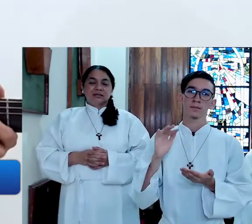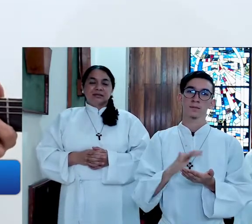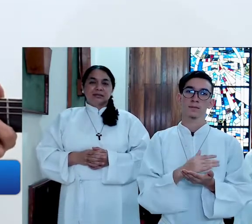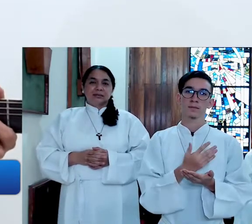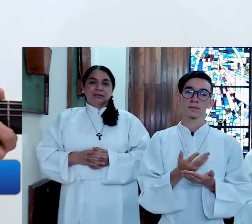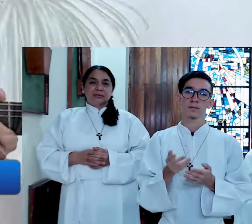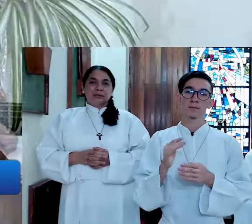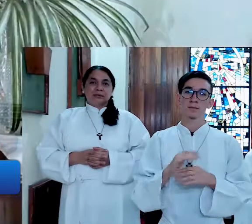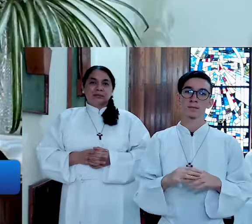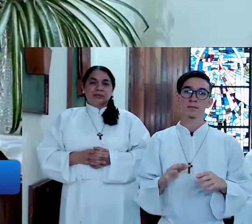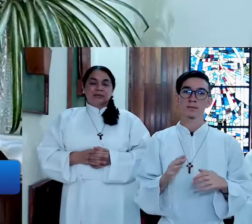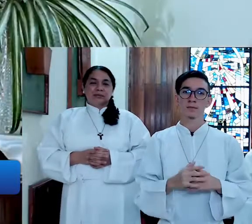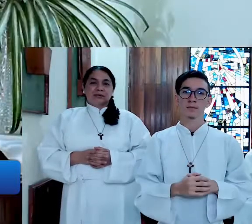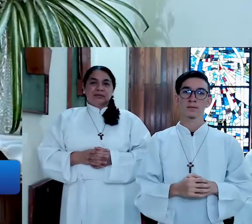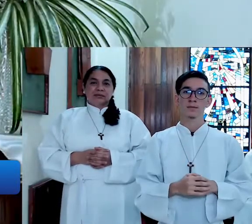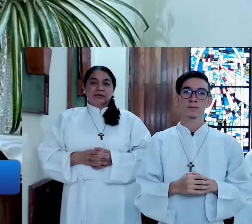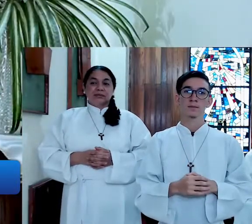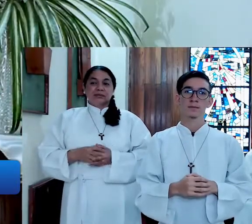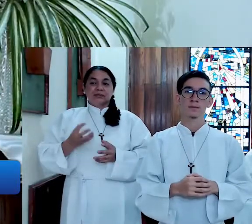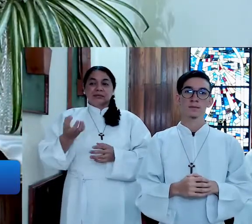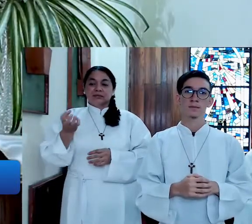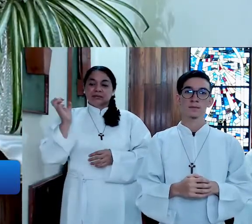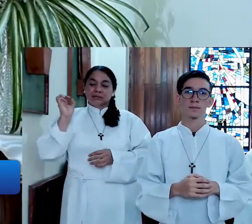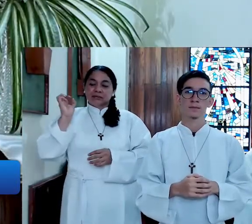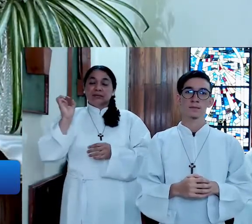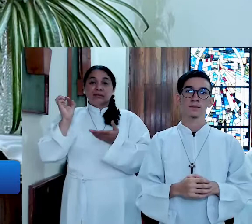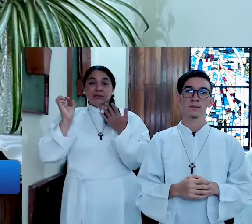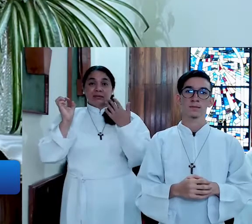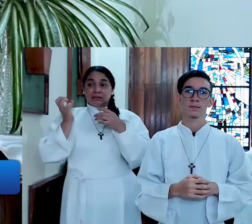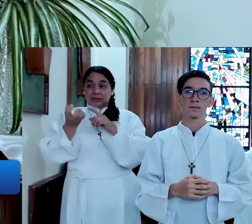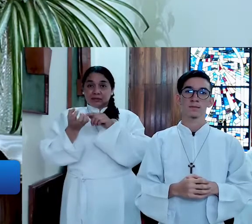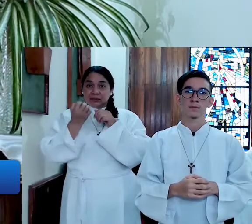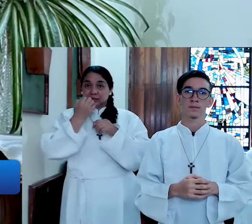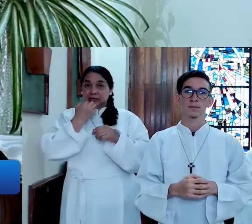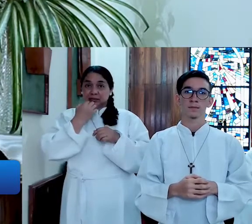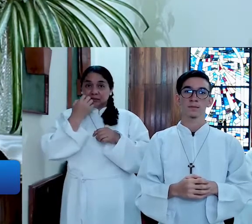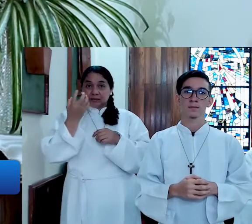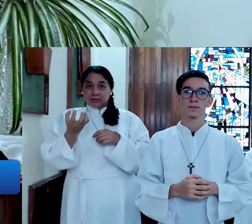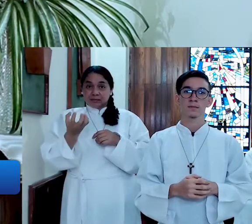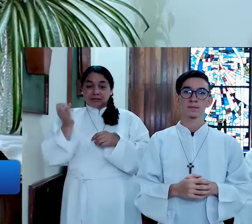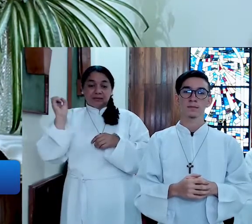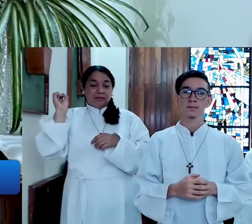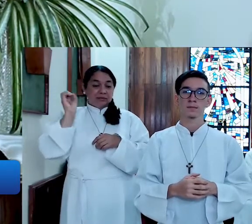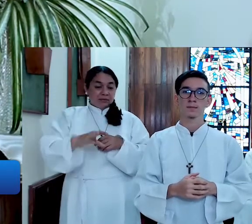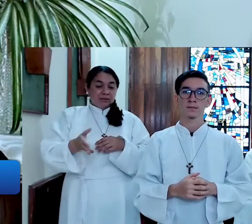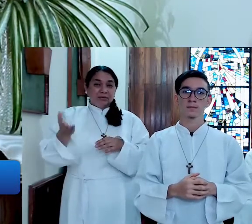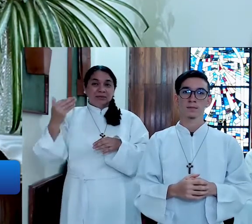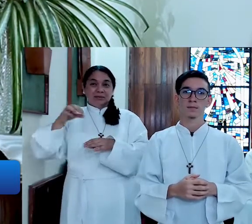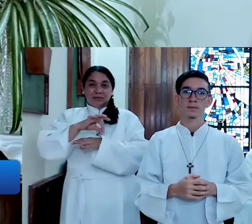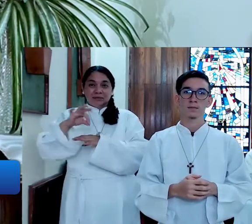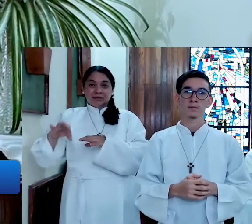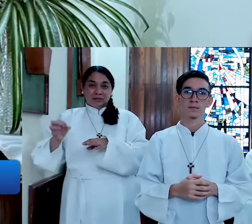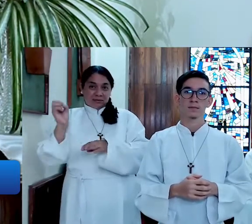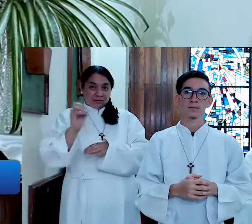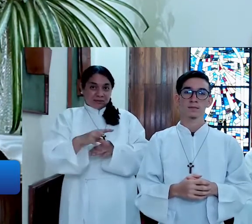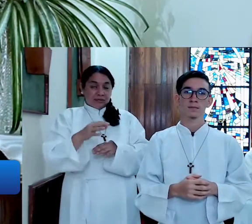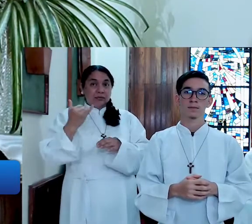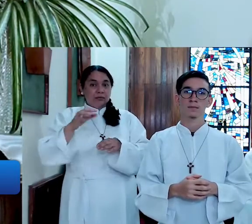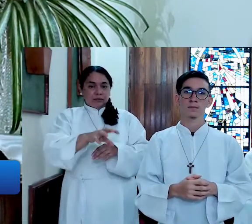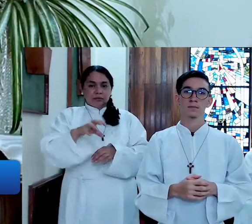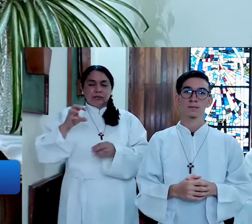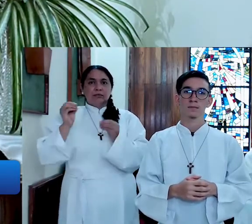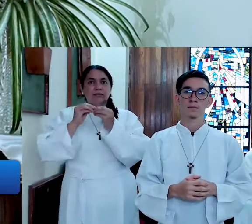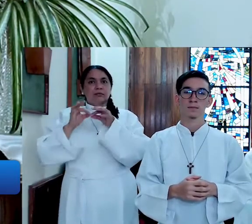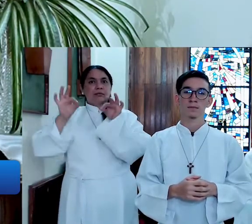aleluya. La piedra que desecharon los constructores es ahora la piedra angular. Esto